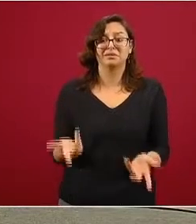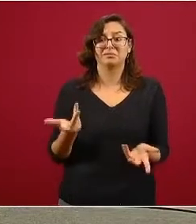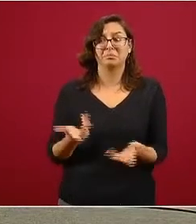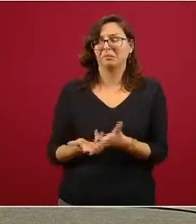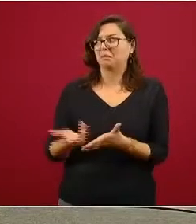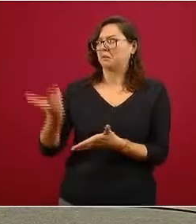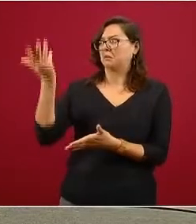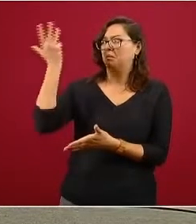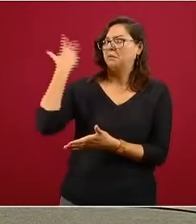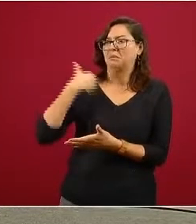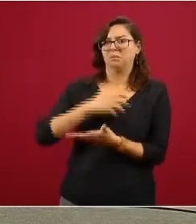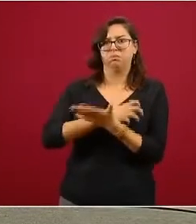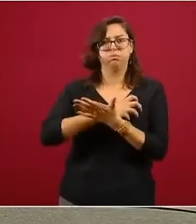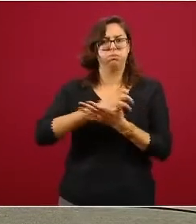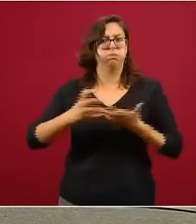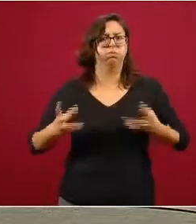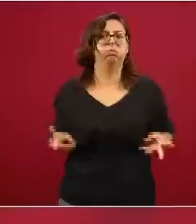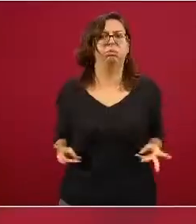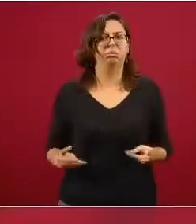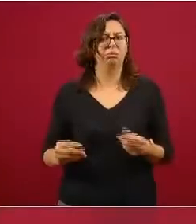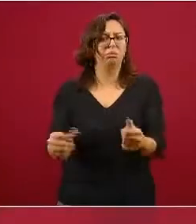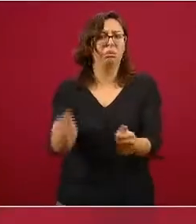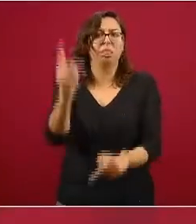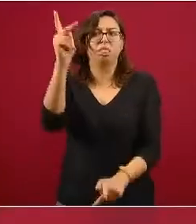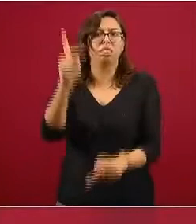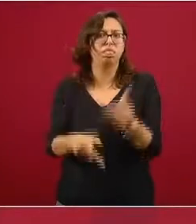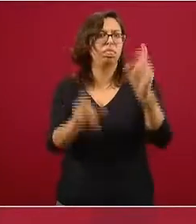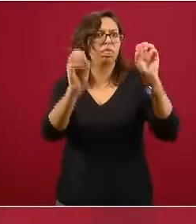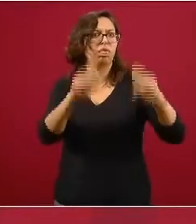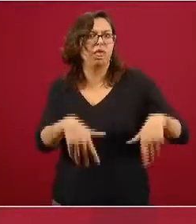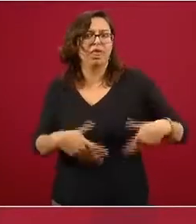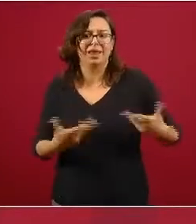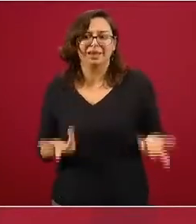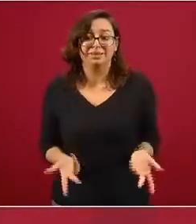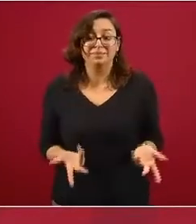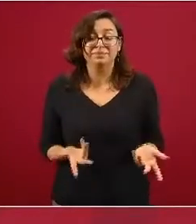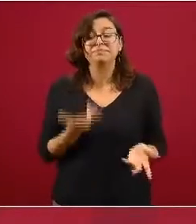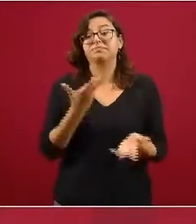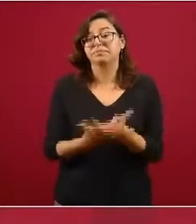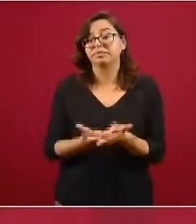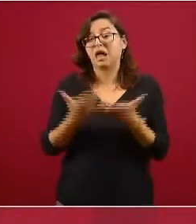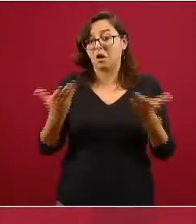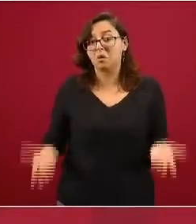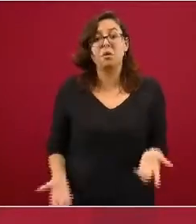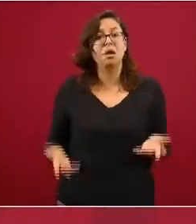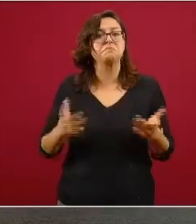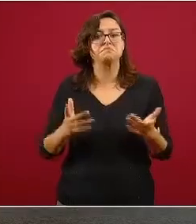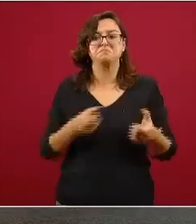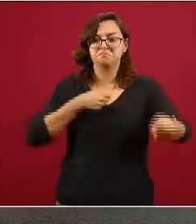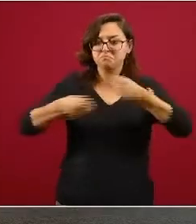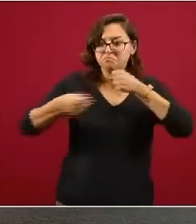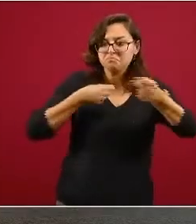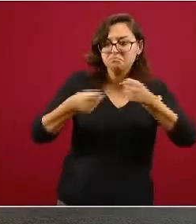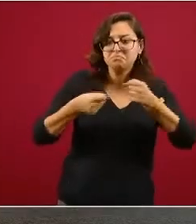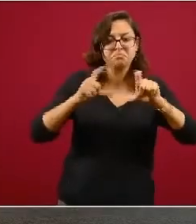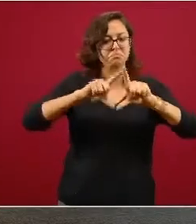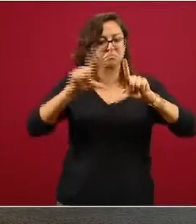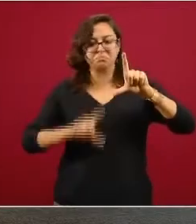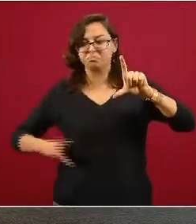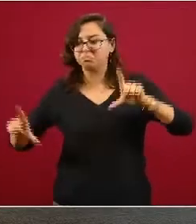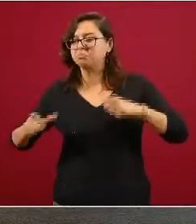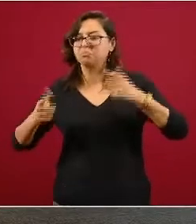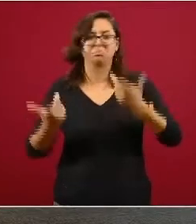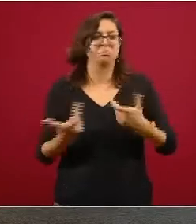había gastado. Entonces, qué bueno que algunos medios de comunicación nacionales han tenido este